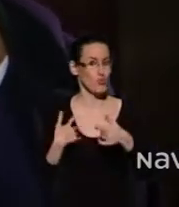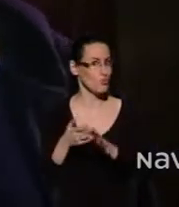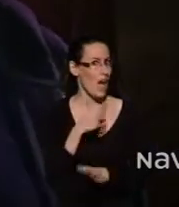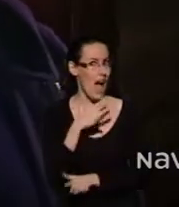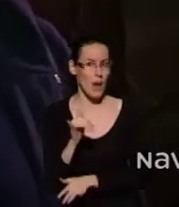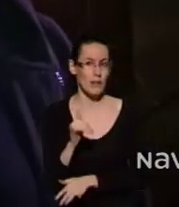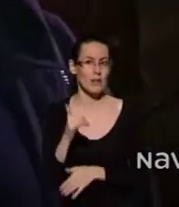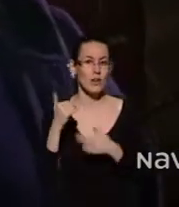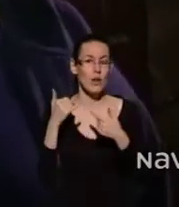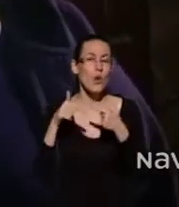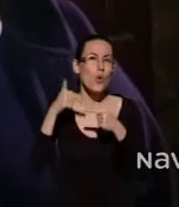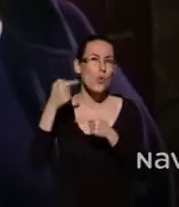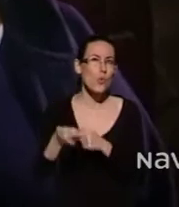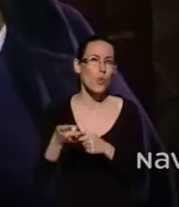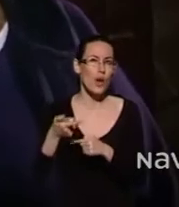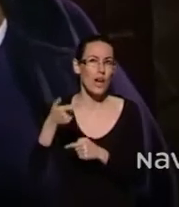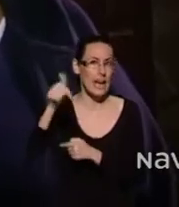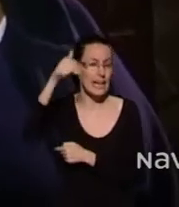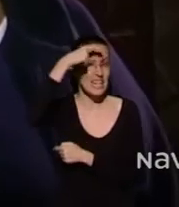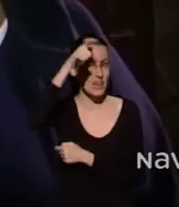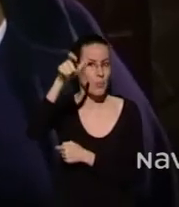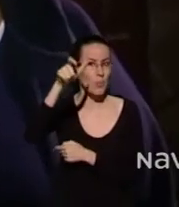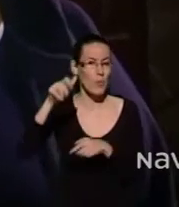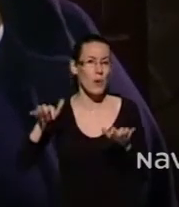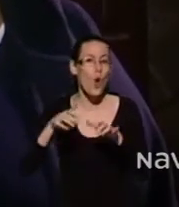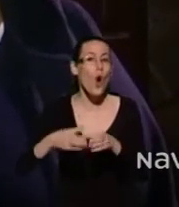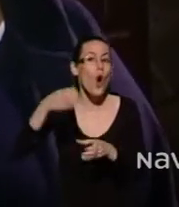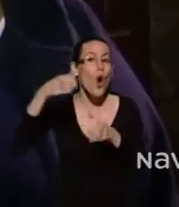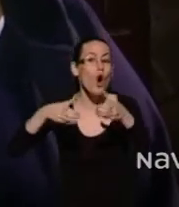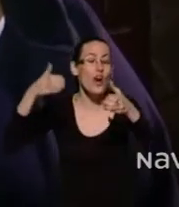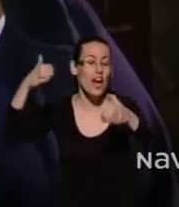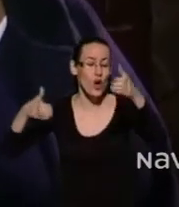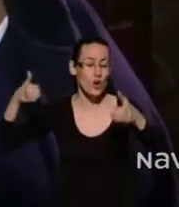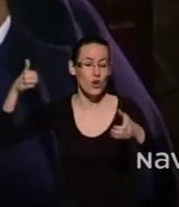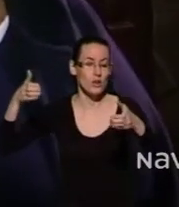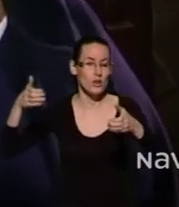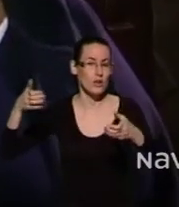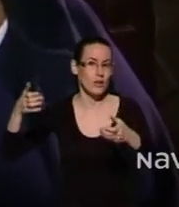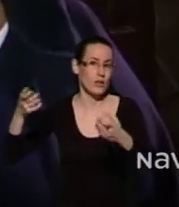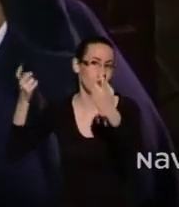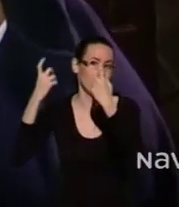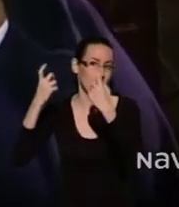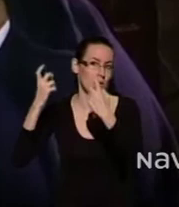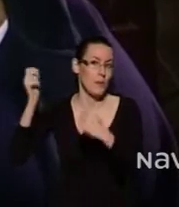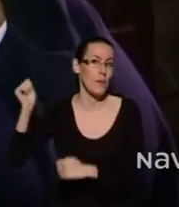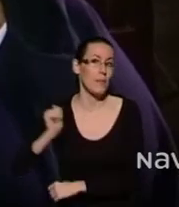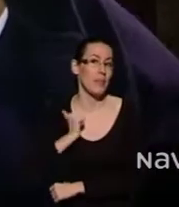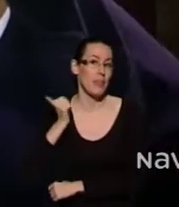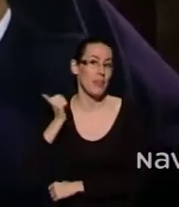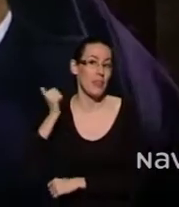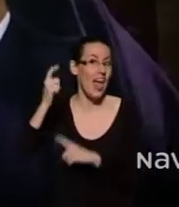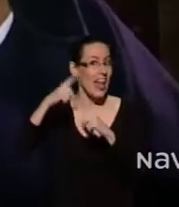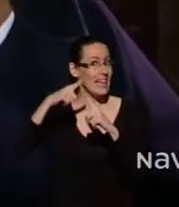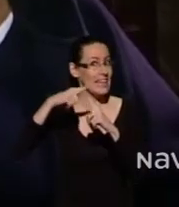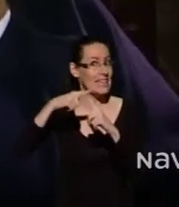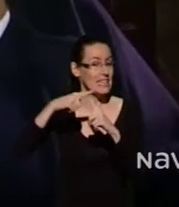precisamente lo había preparado una tía mía, hermana de mi madre, que se fue, monja Clarisa Lecumberri, que